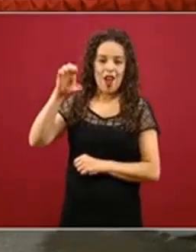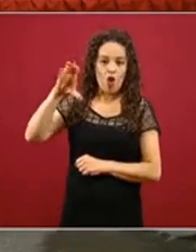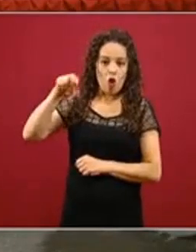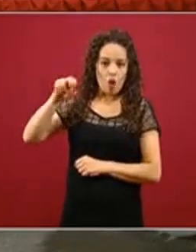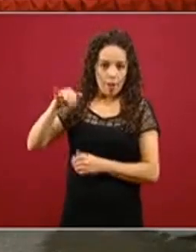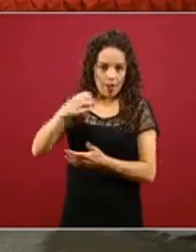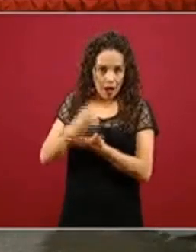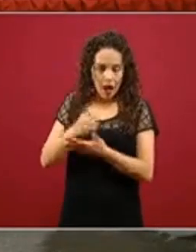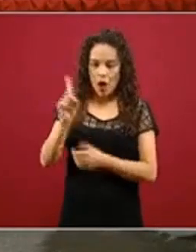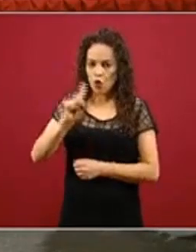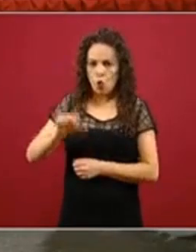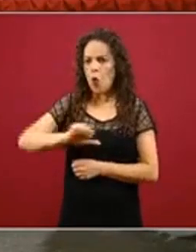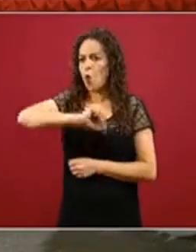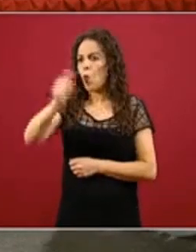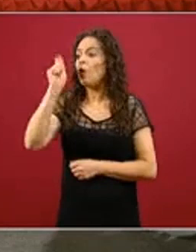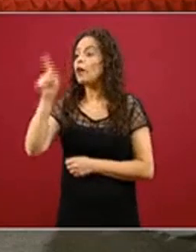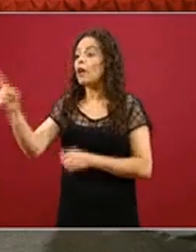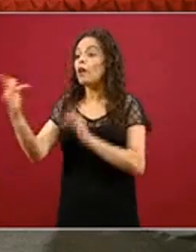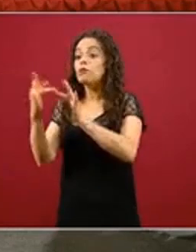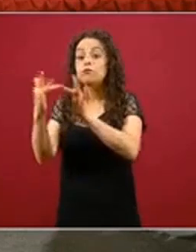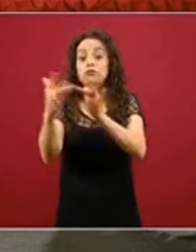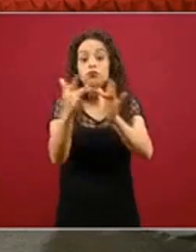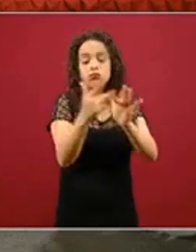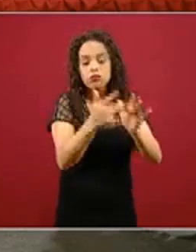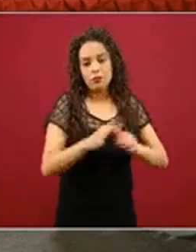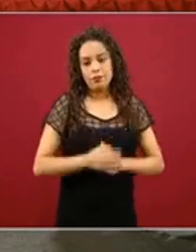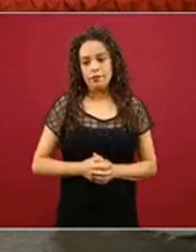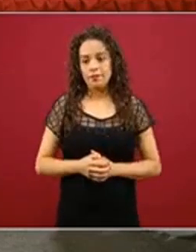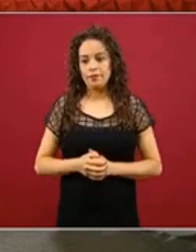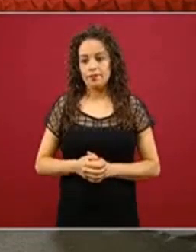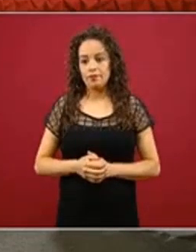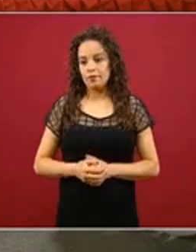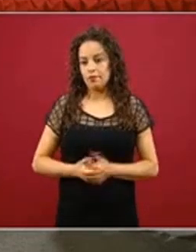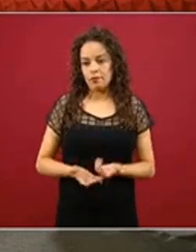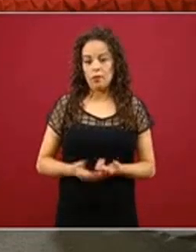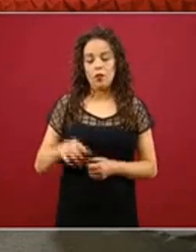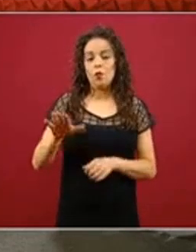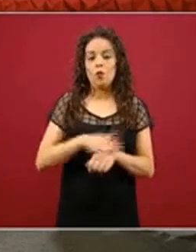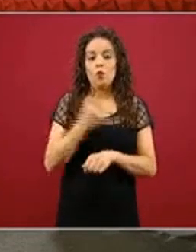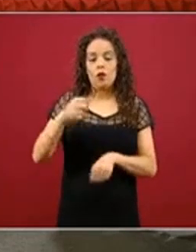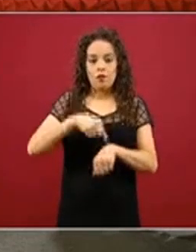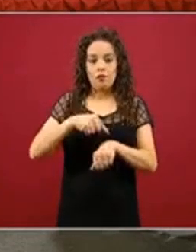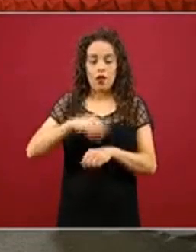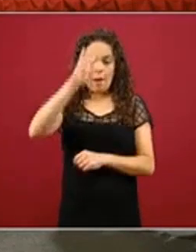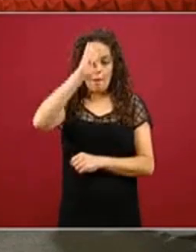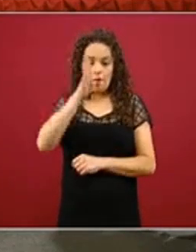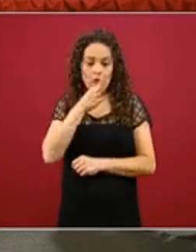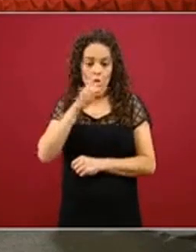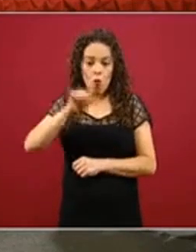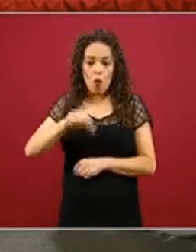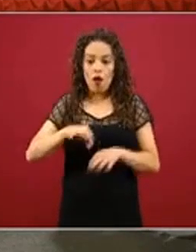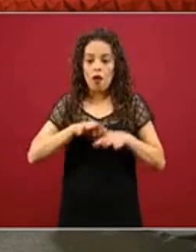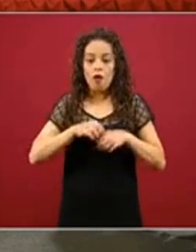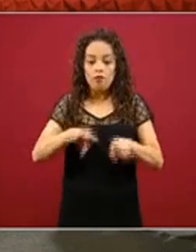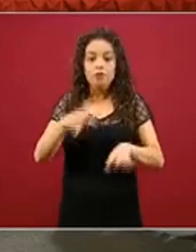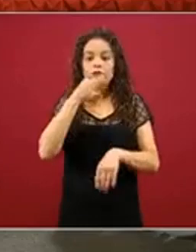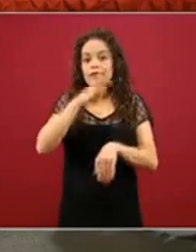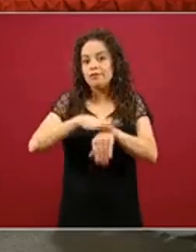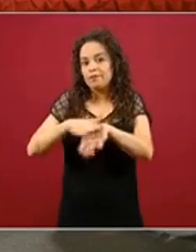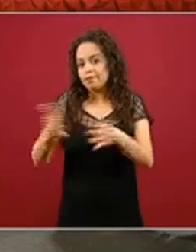justo en el proceso. Esto fue hoy mismo, en horas casi del mediodía. Muchas gracias.